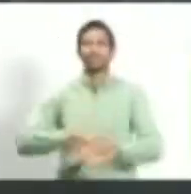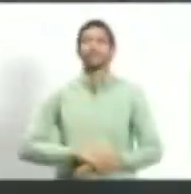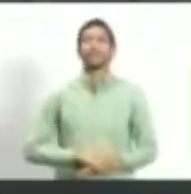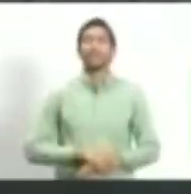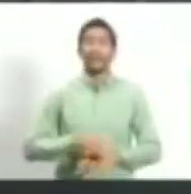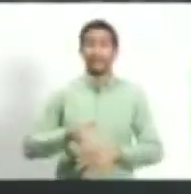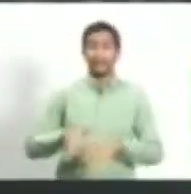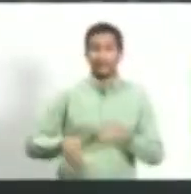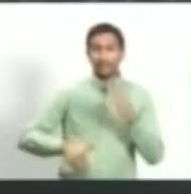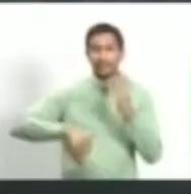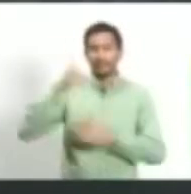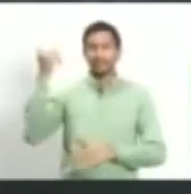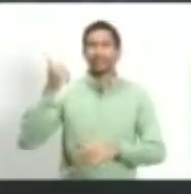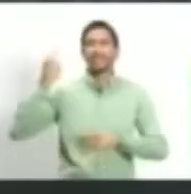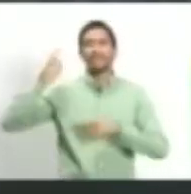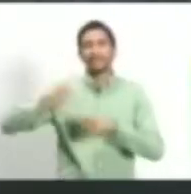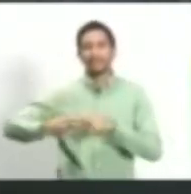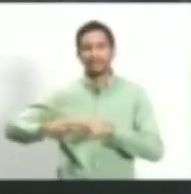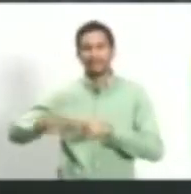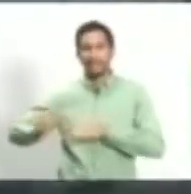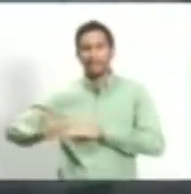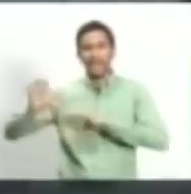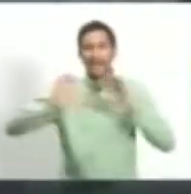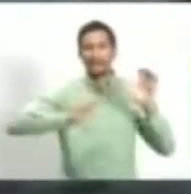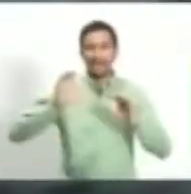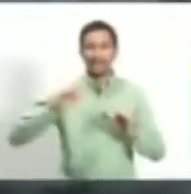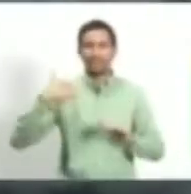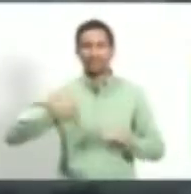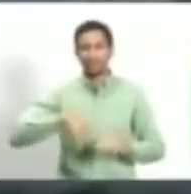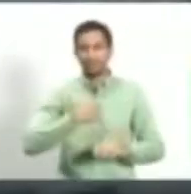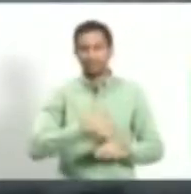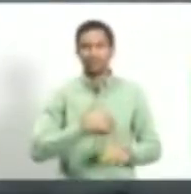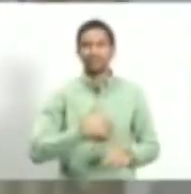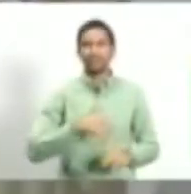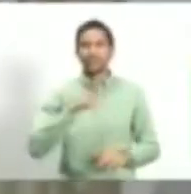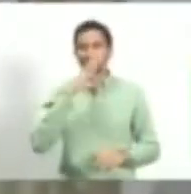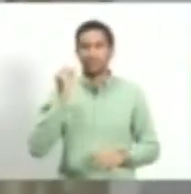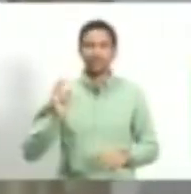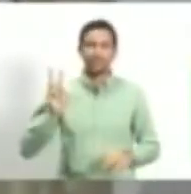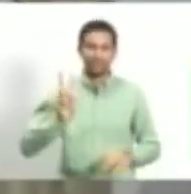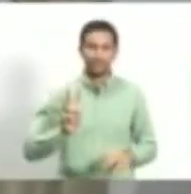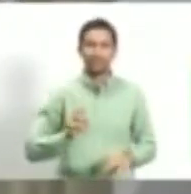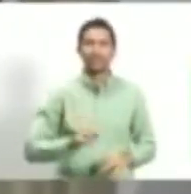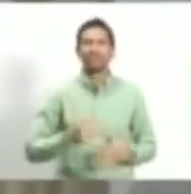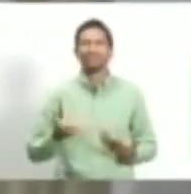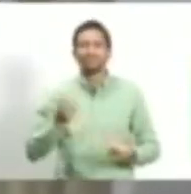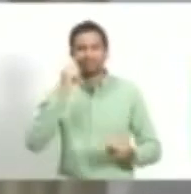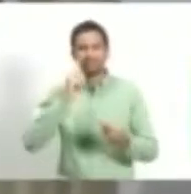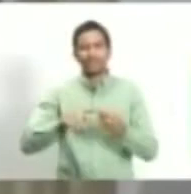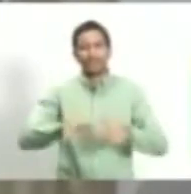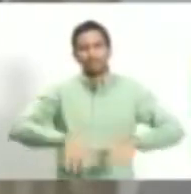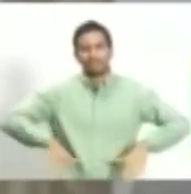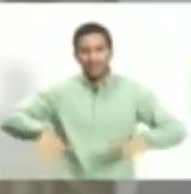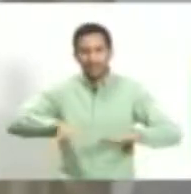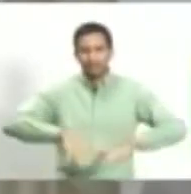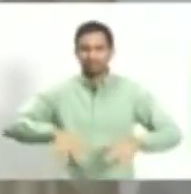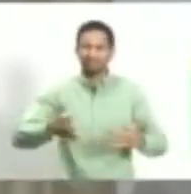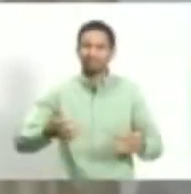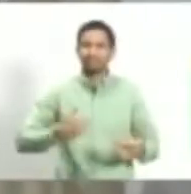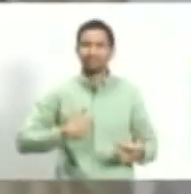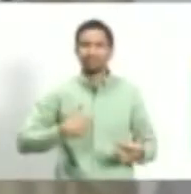una iniciativa de los ex arqueros de Junior, Kelvin Niño y Carlos Pérez. Para crear un espacio para nosotros los